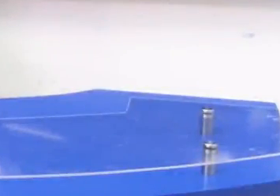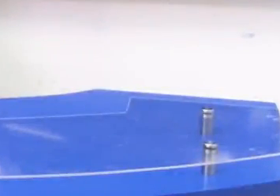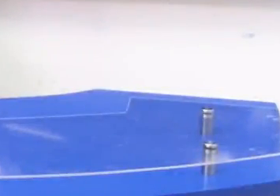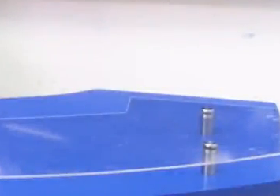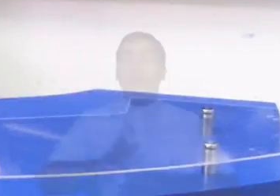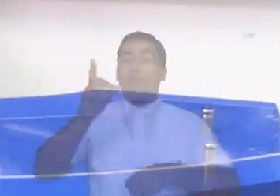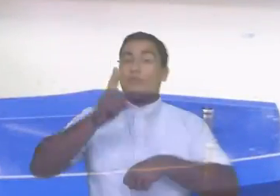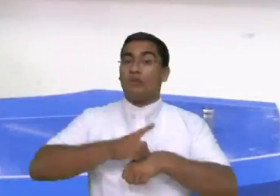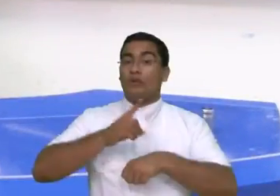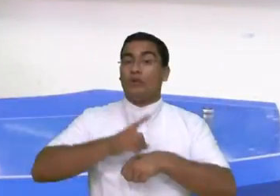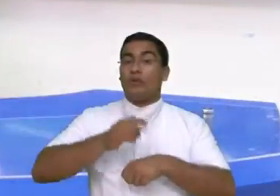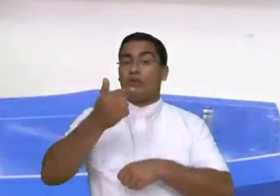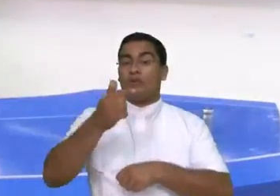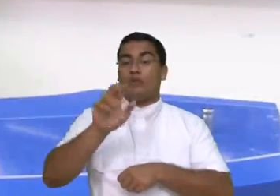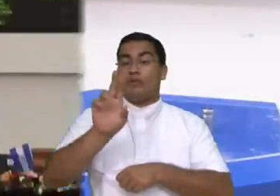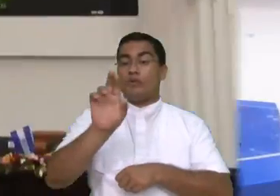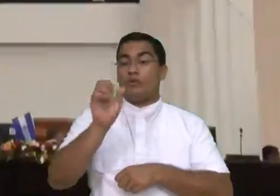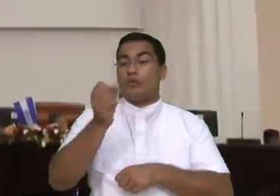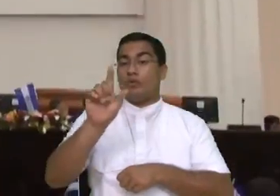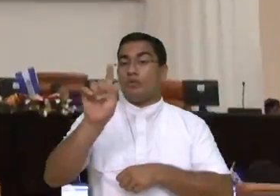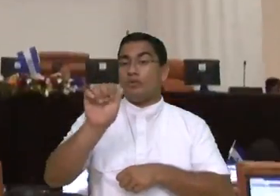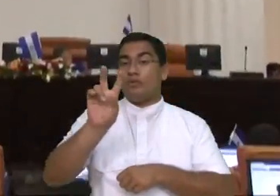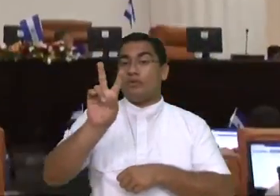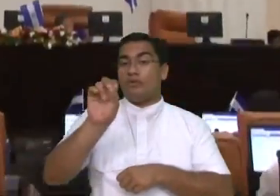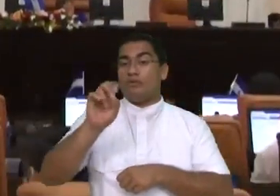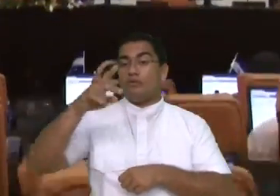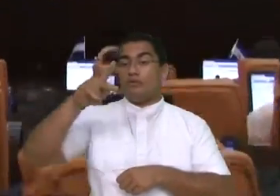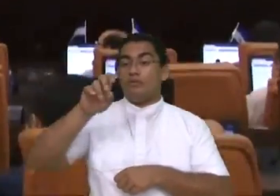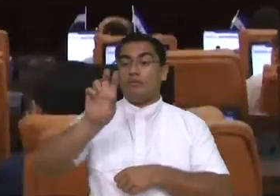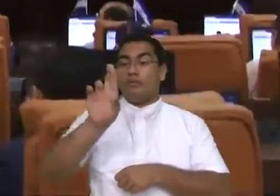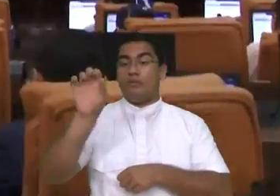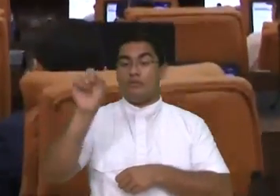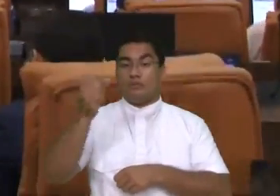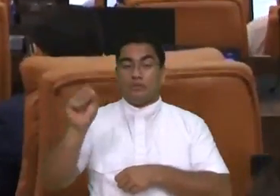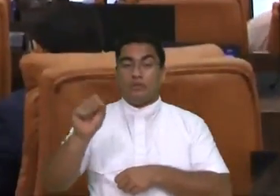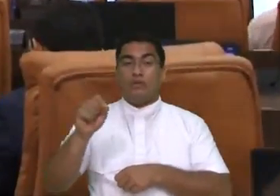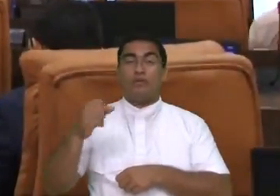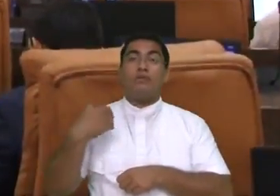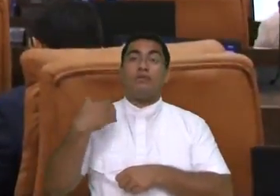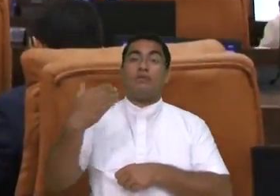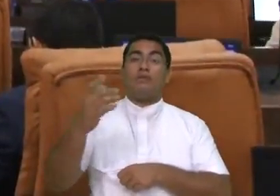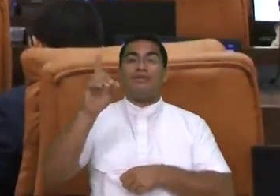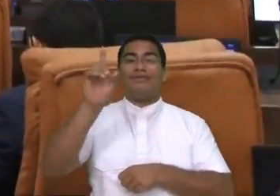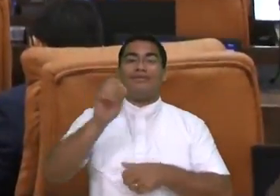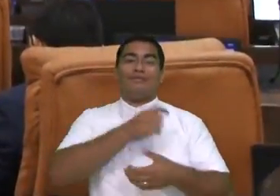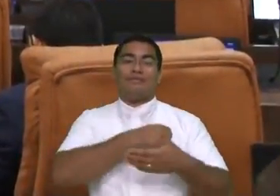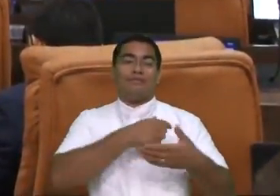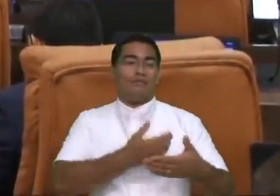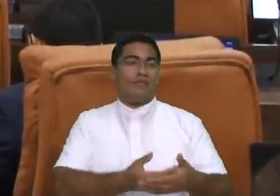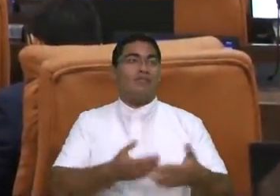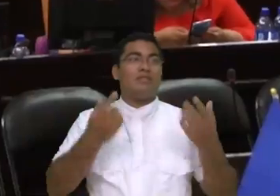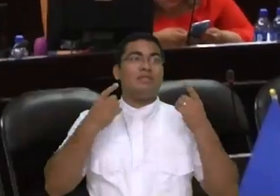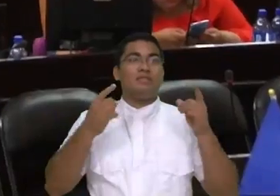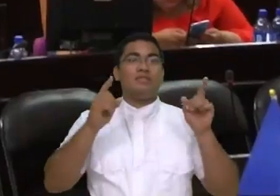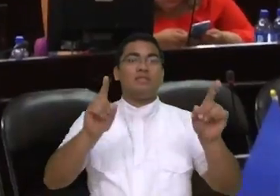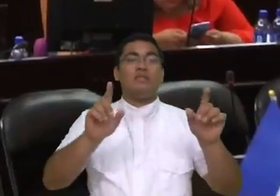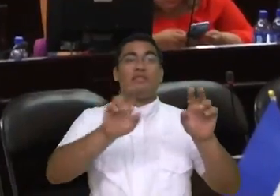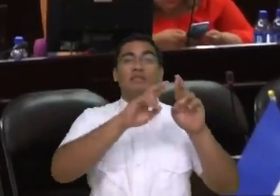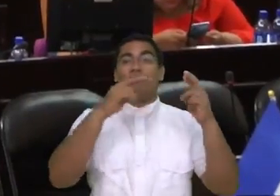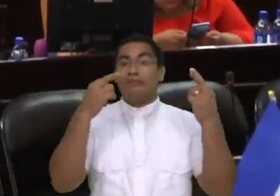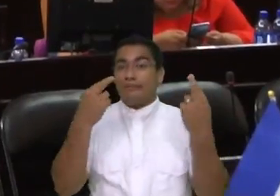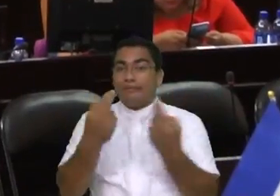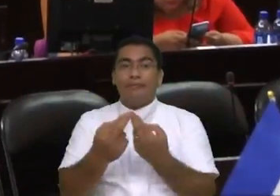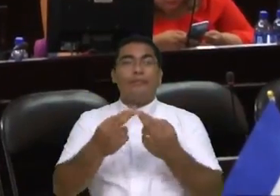El doctor Gustavo Porras anunció que con la sesión del próximo 10 de marzo en Chinandega, iniciarán con las sesiones plenarias en los